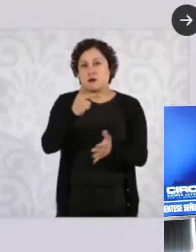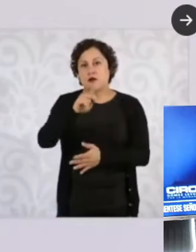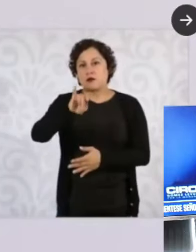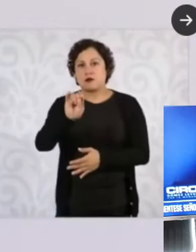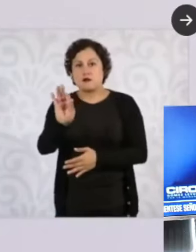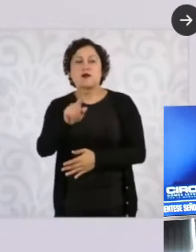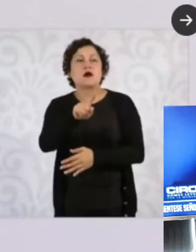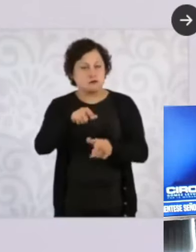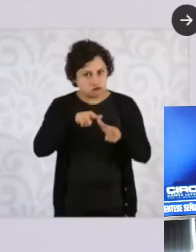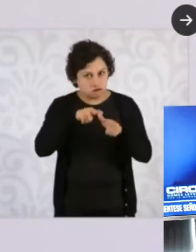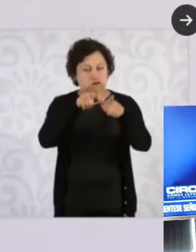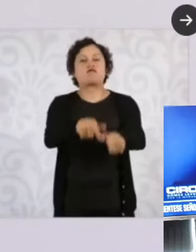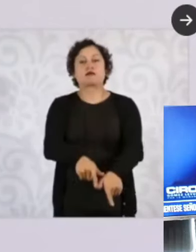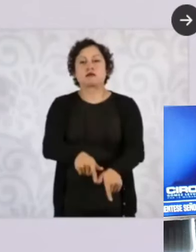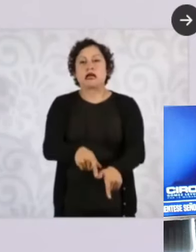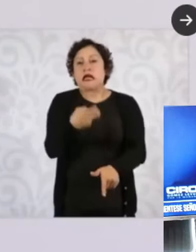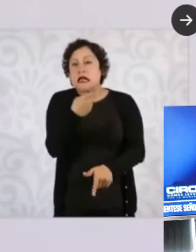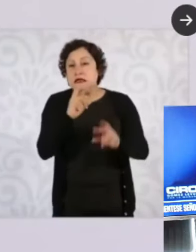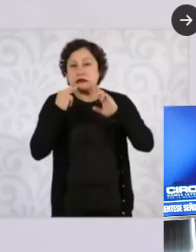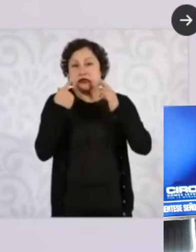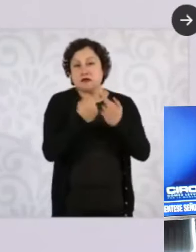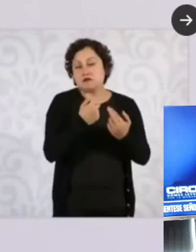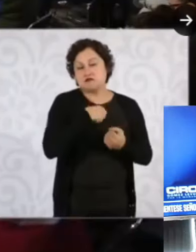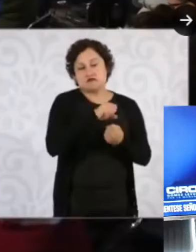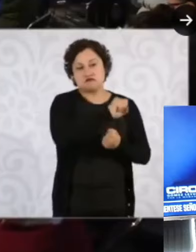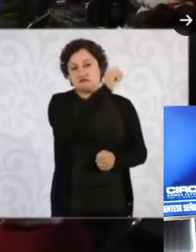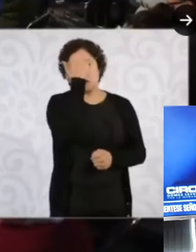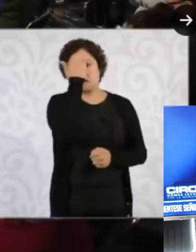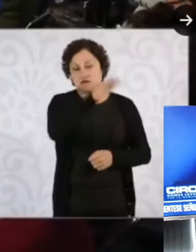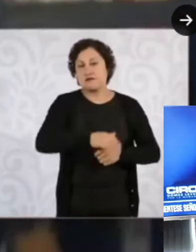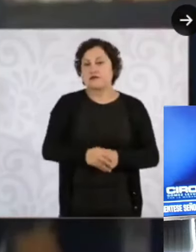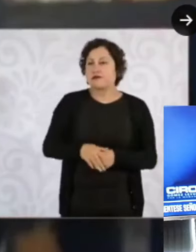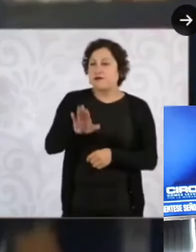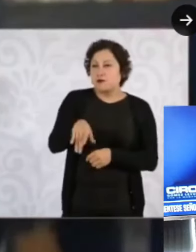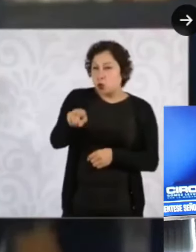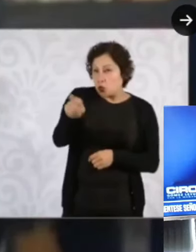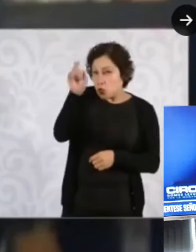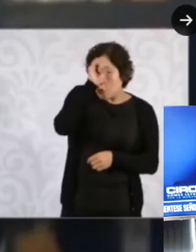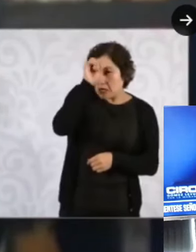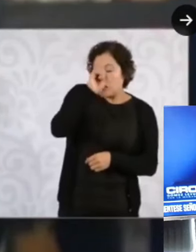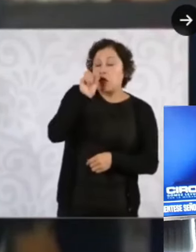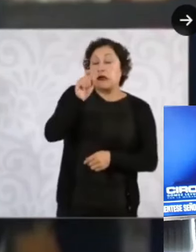trataron, por qué se reunieron, no tengo conocimiento. ¿Cree que puede tener, alguna implicación,